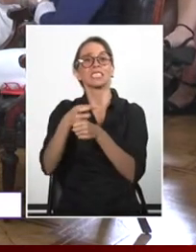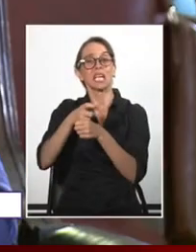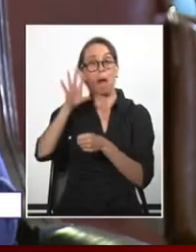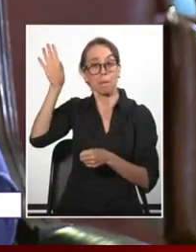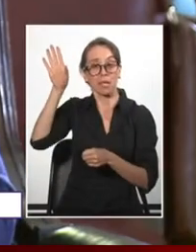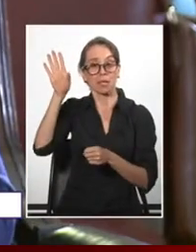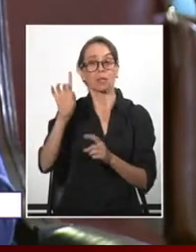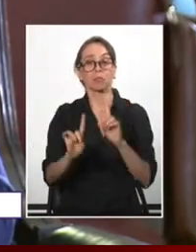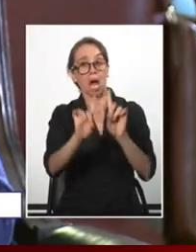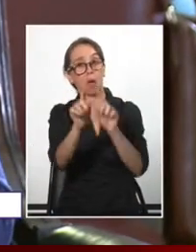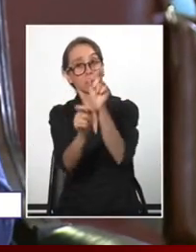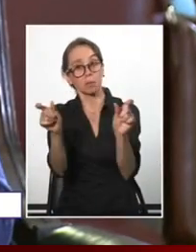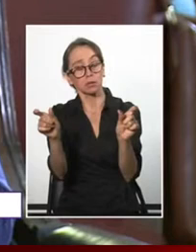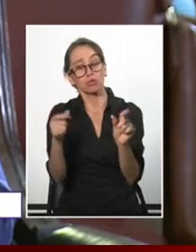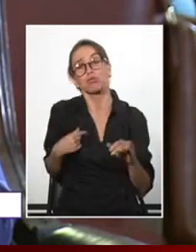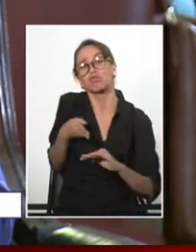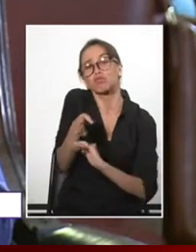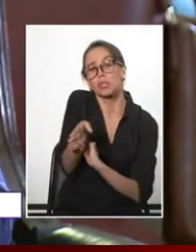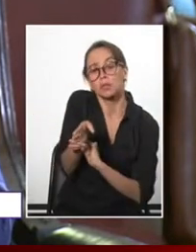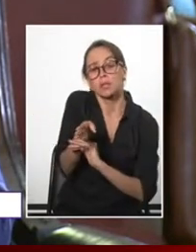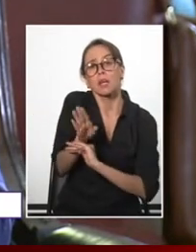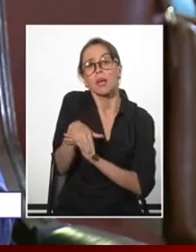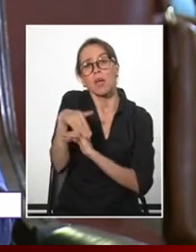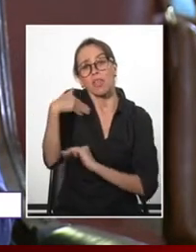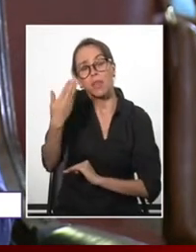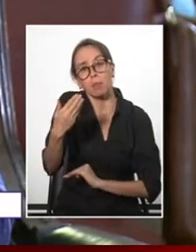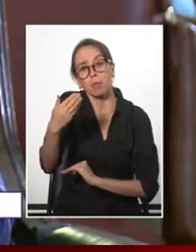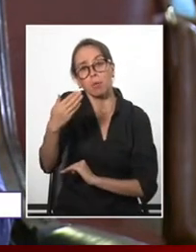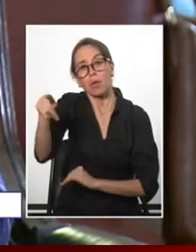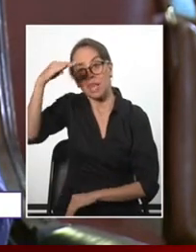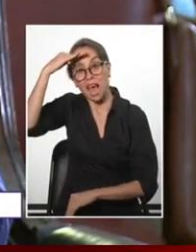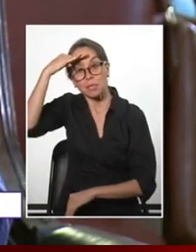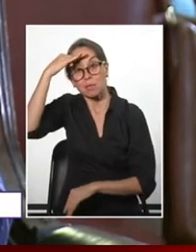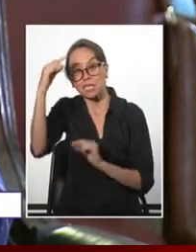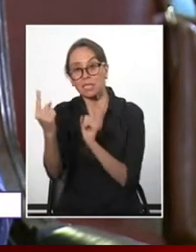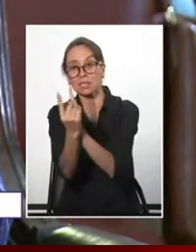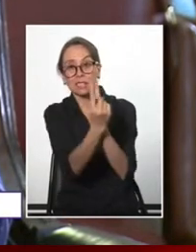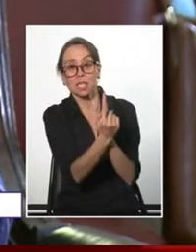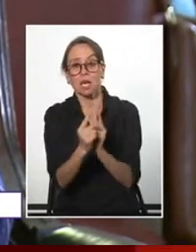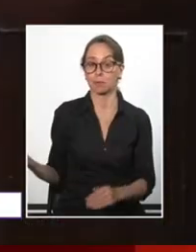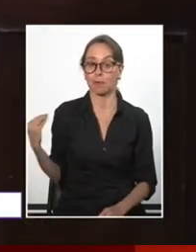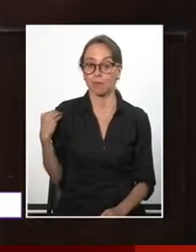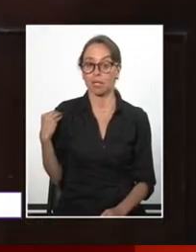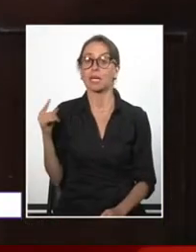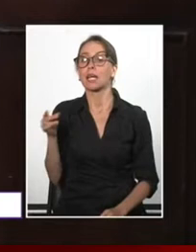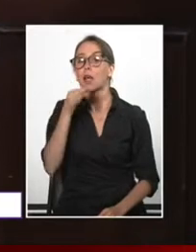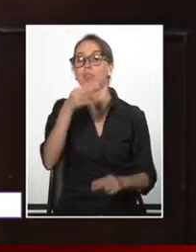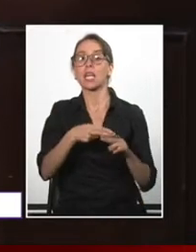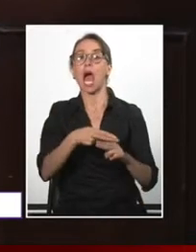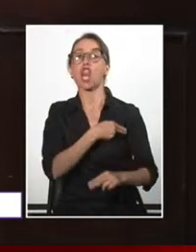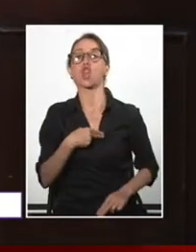legislativo estamos llegando a las modificaciones del Código Penal para aumentar las penas principalmente o